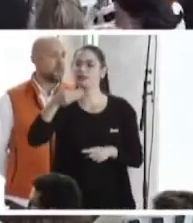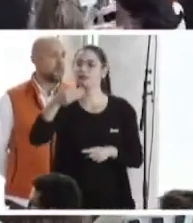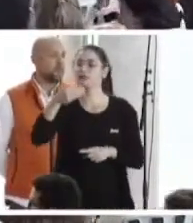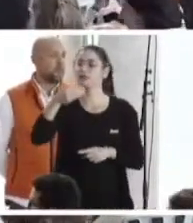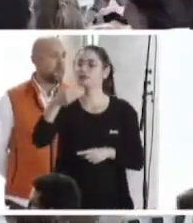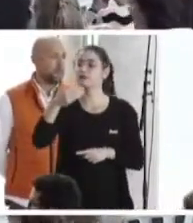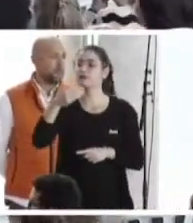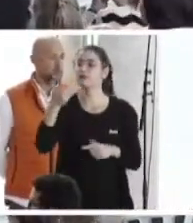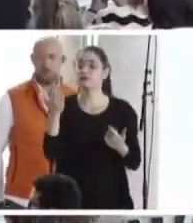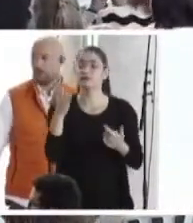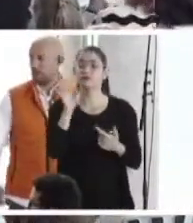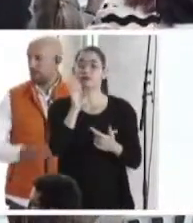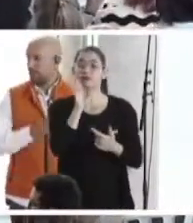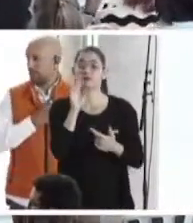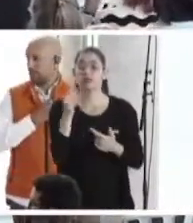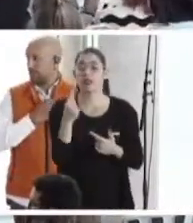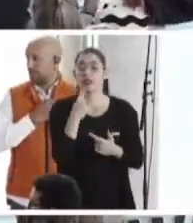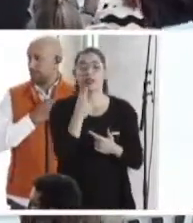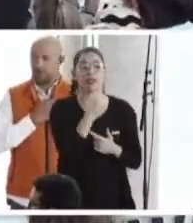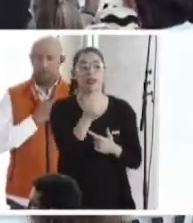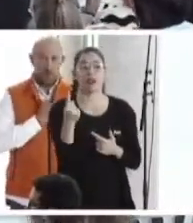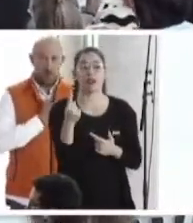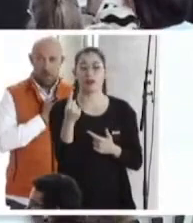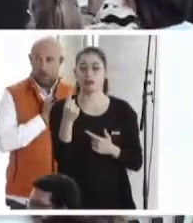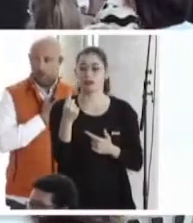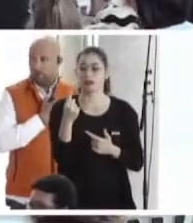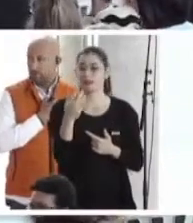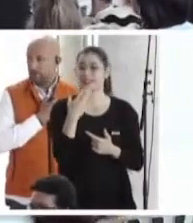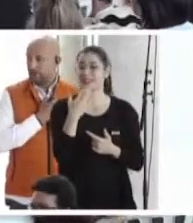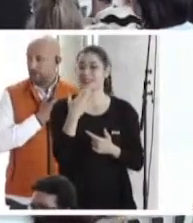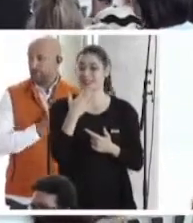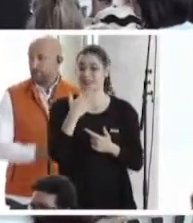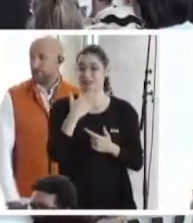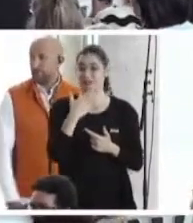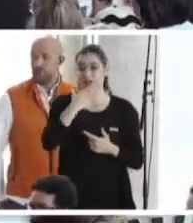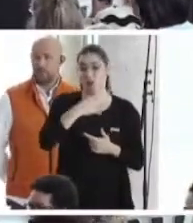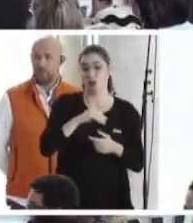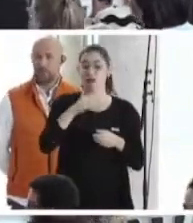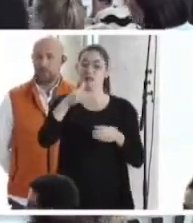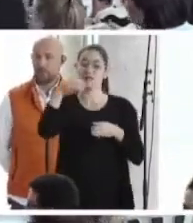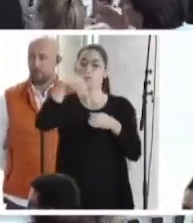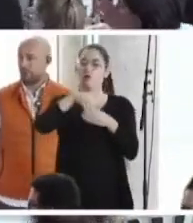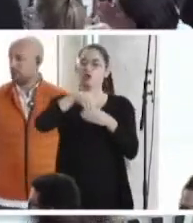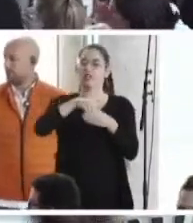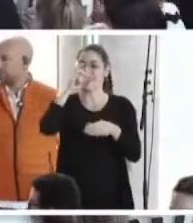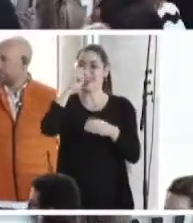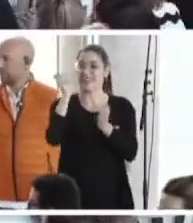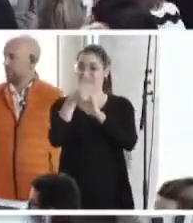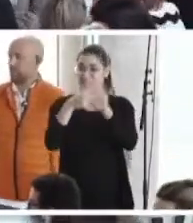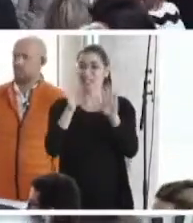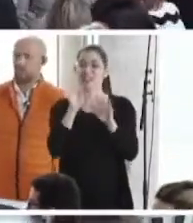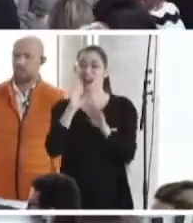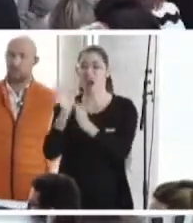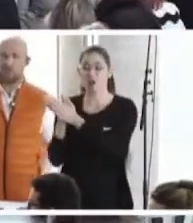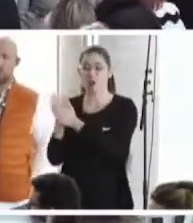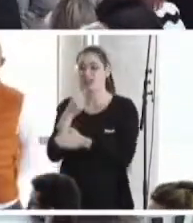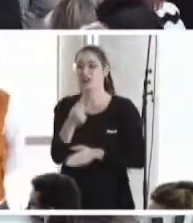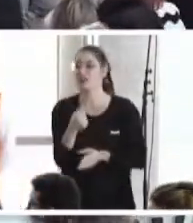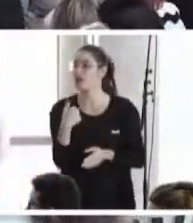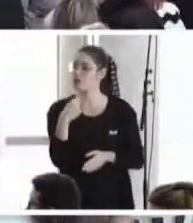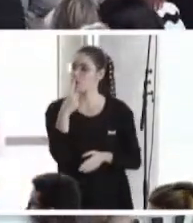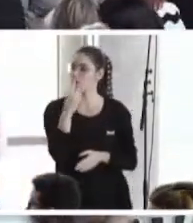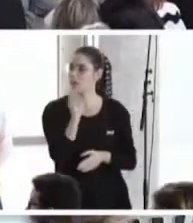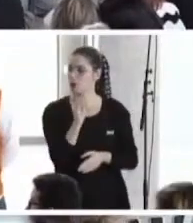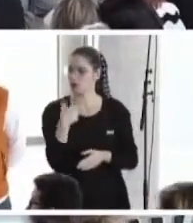sois una gente que tiene tan poca posibilidad de llegar a algo que necesita reventar actos de podemos o de